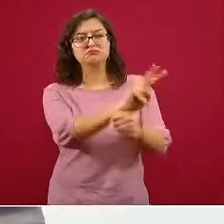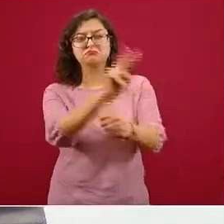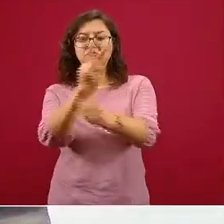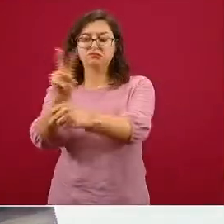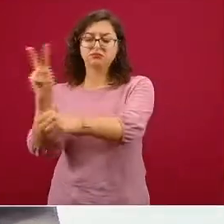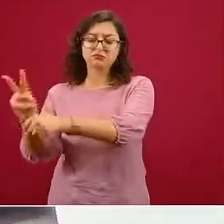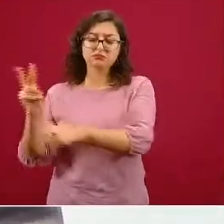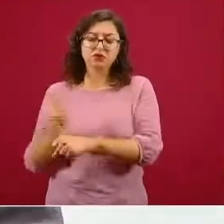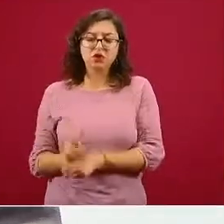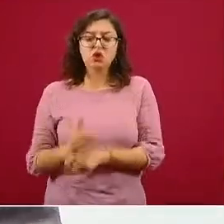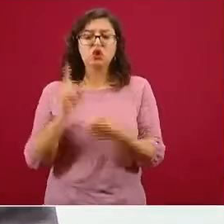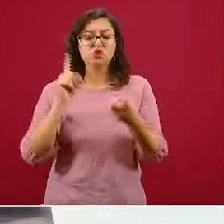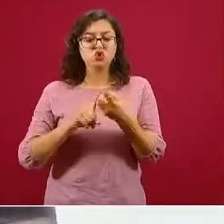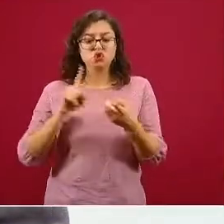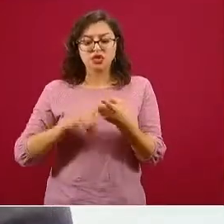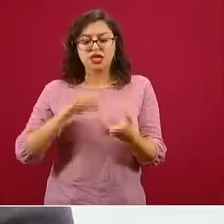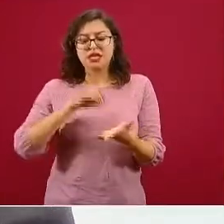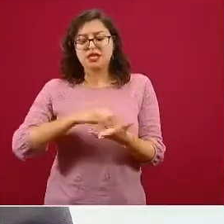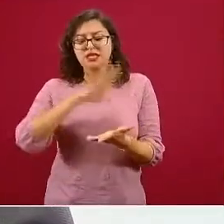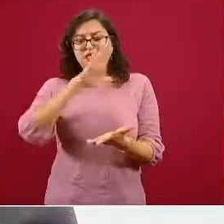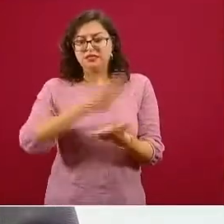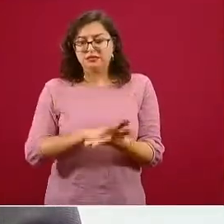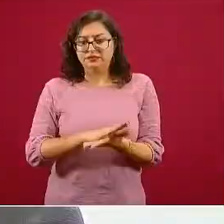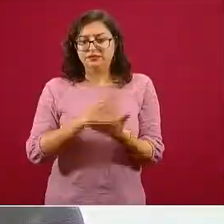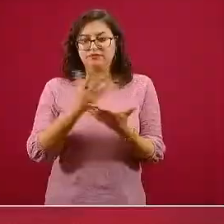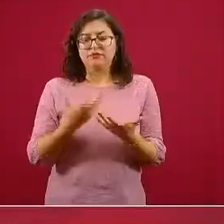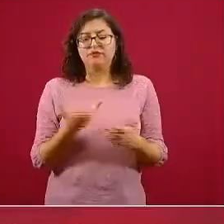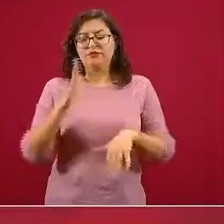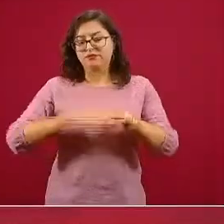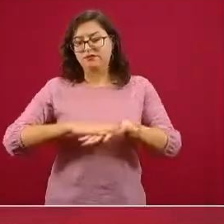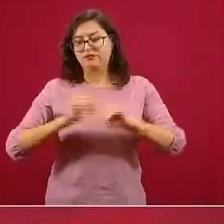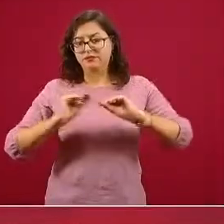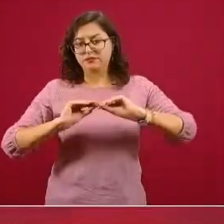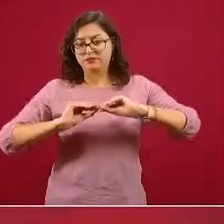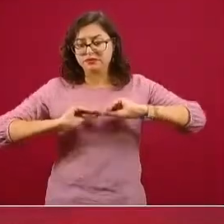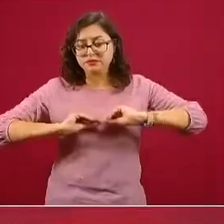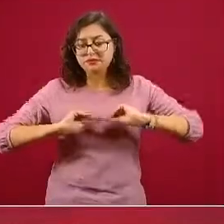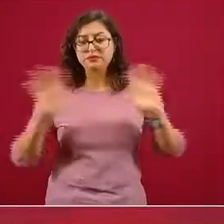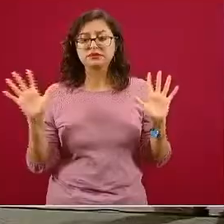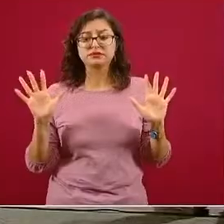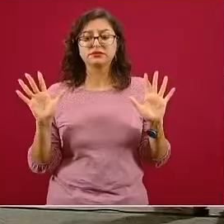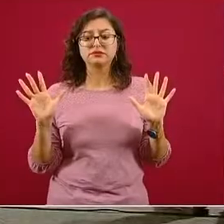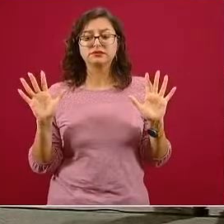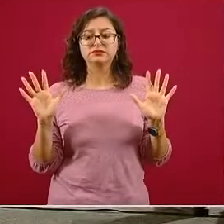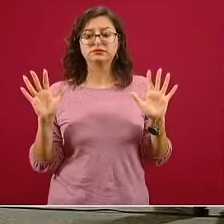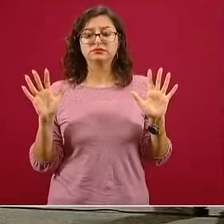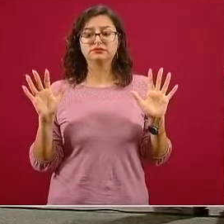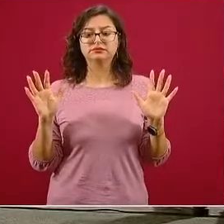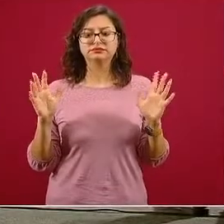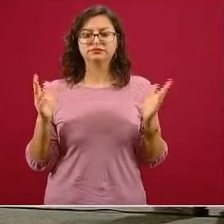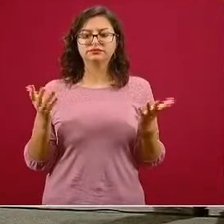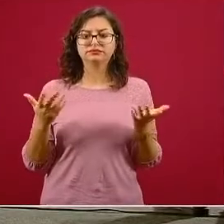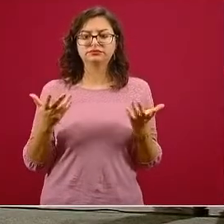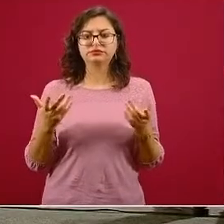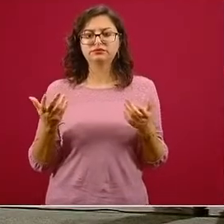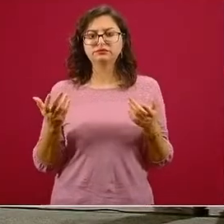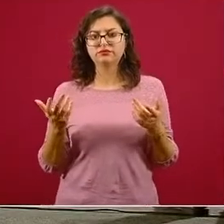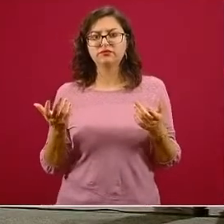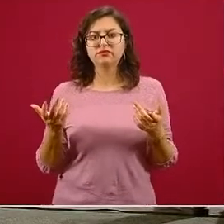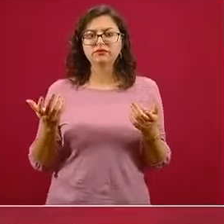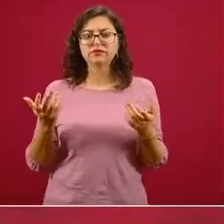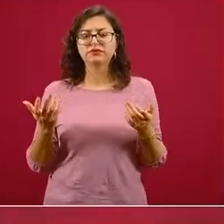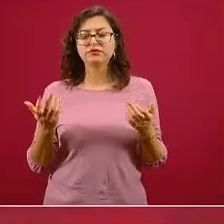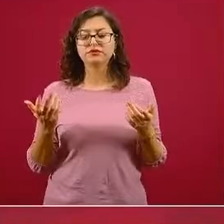respiratoria, en donde se registra y se caracteriza con mayor detalle los acontecimientos